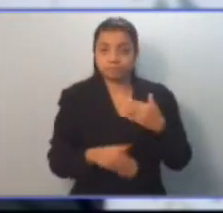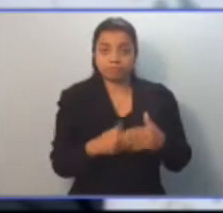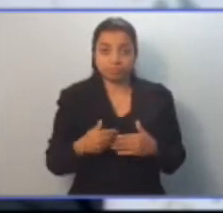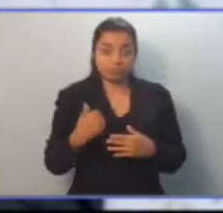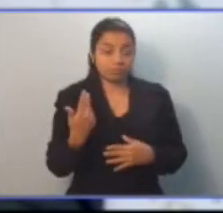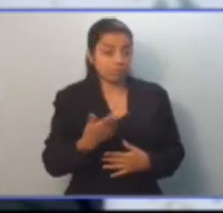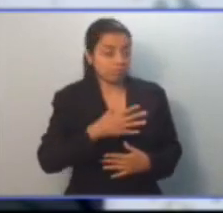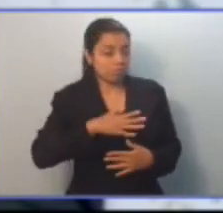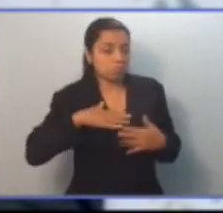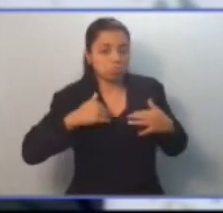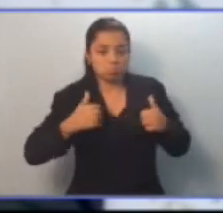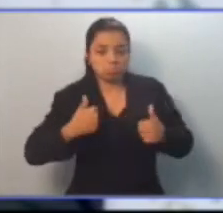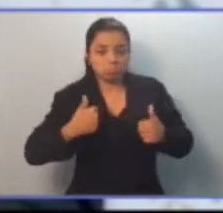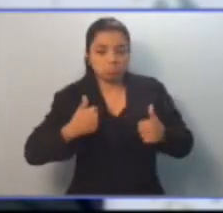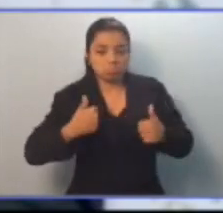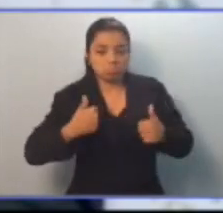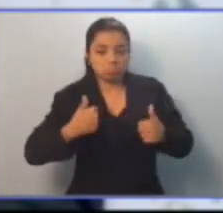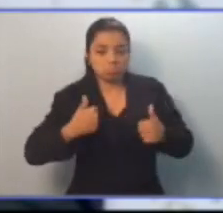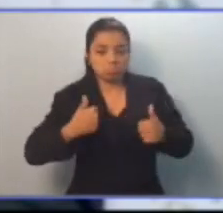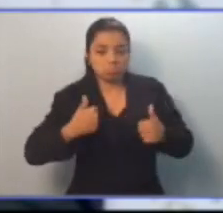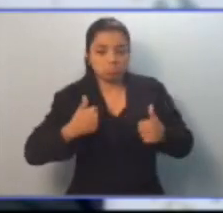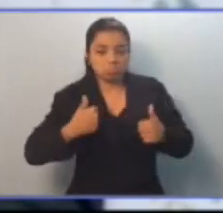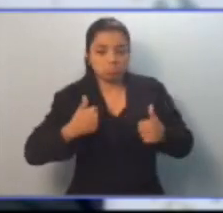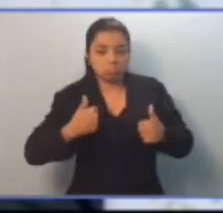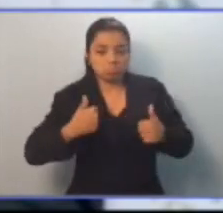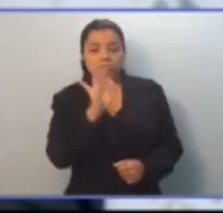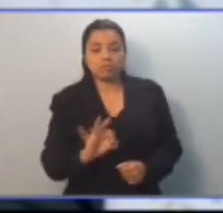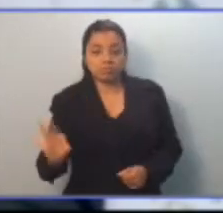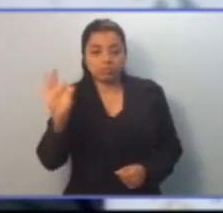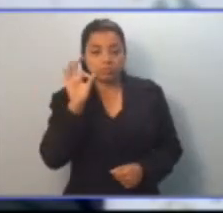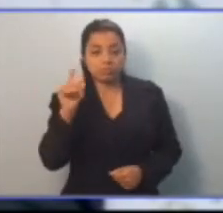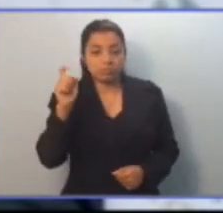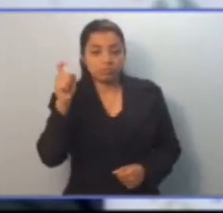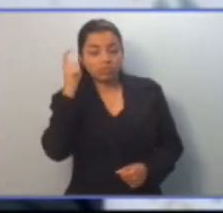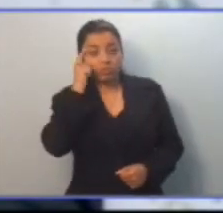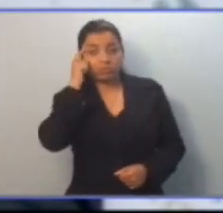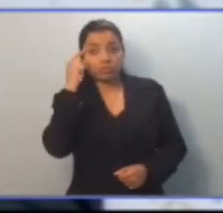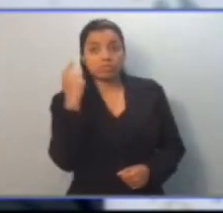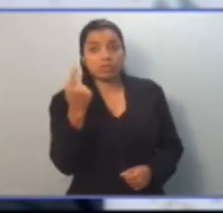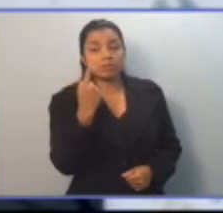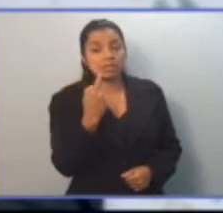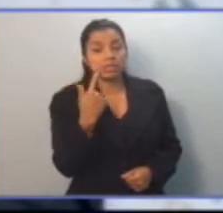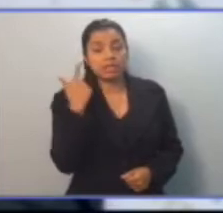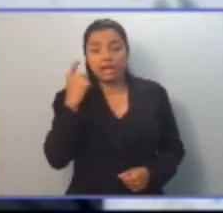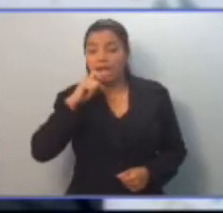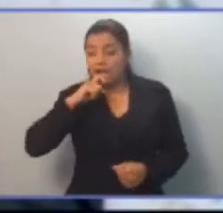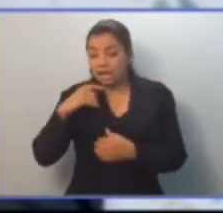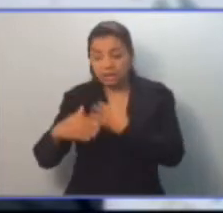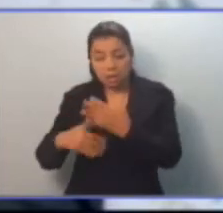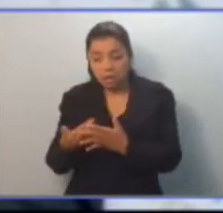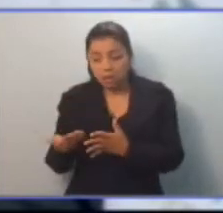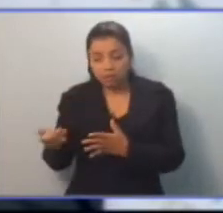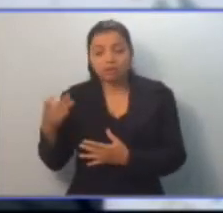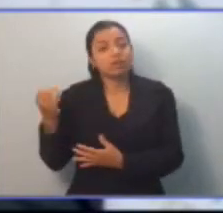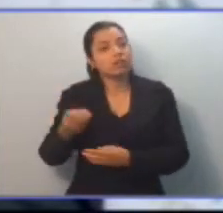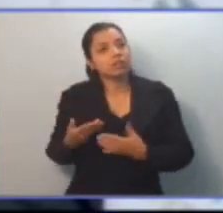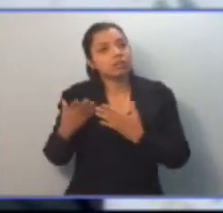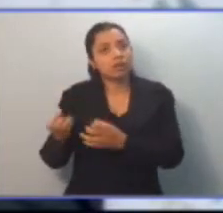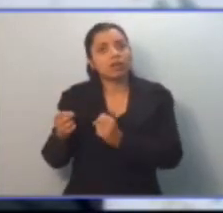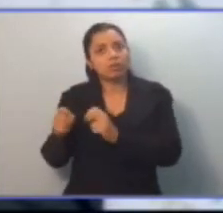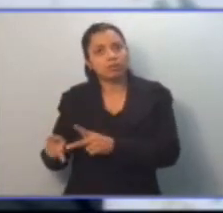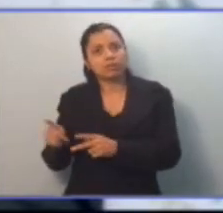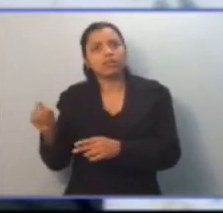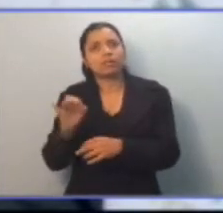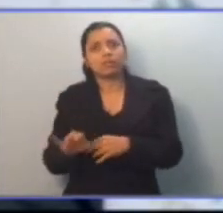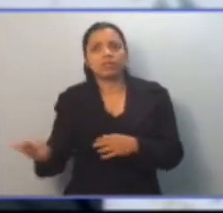mejor país, pensar en que las personas más desvalidas hay que generarles oportunidades para que puedan